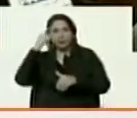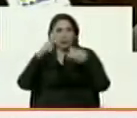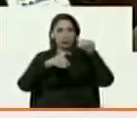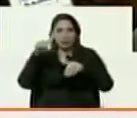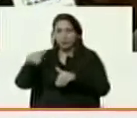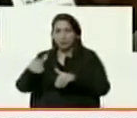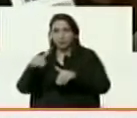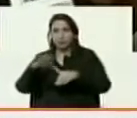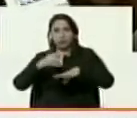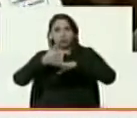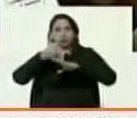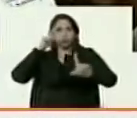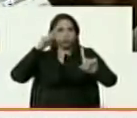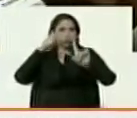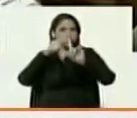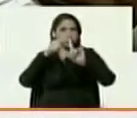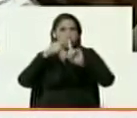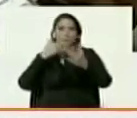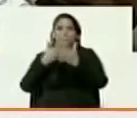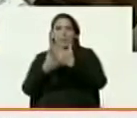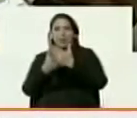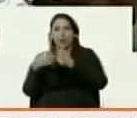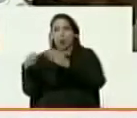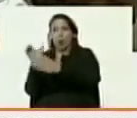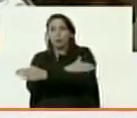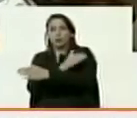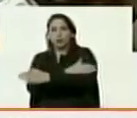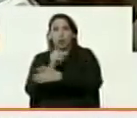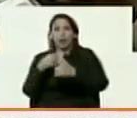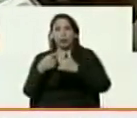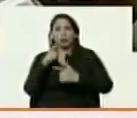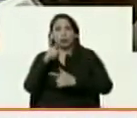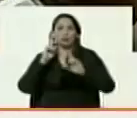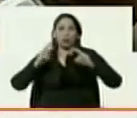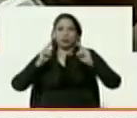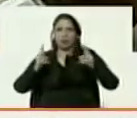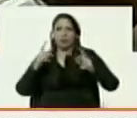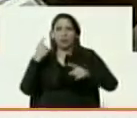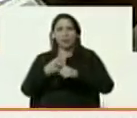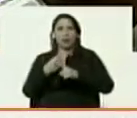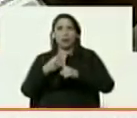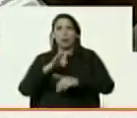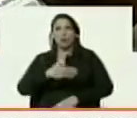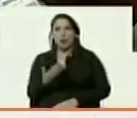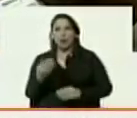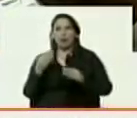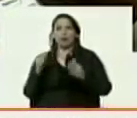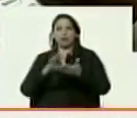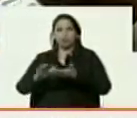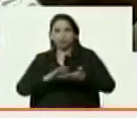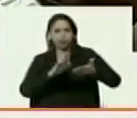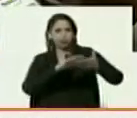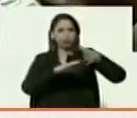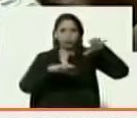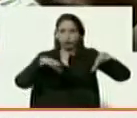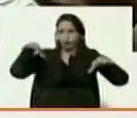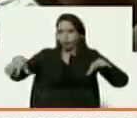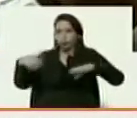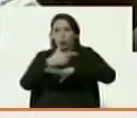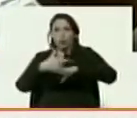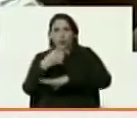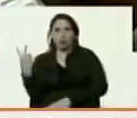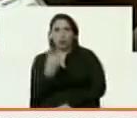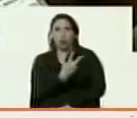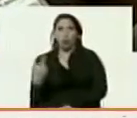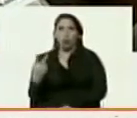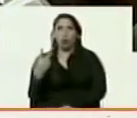el máximo que pide la oposición, bueno, esos son temas que solo lo pueden resolver los dos gobiernos. Así que yo,